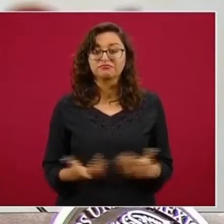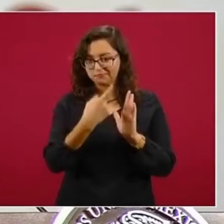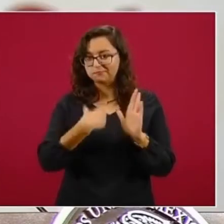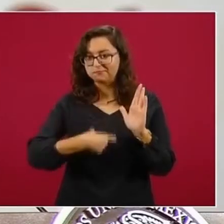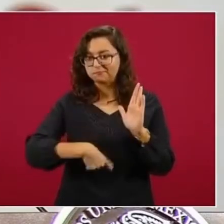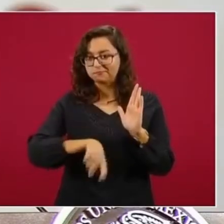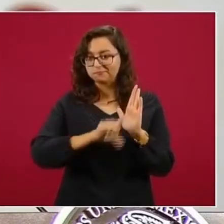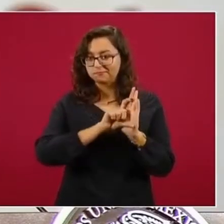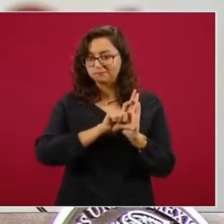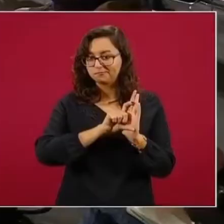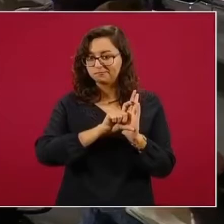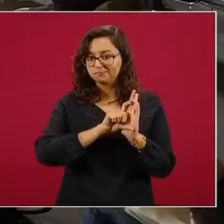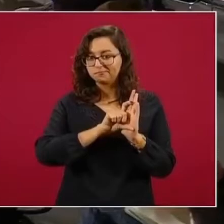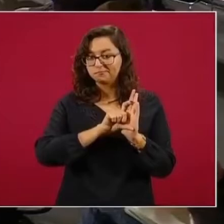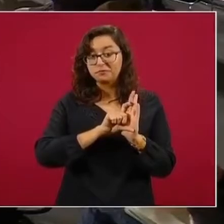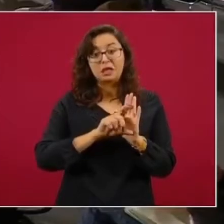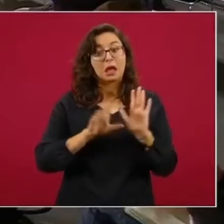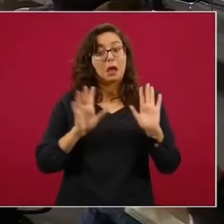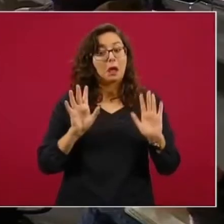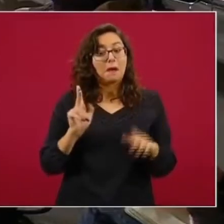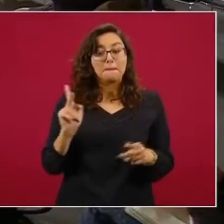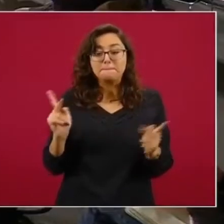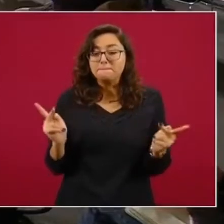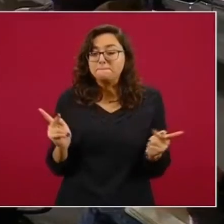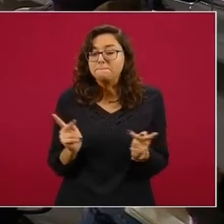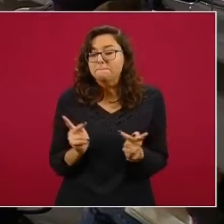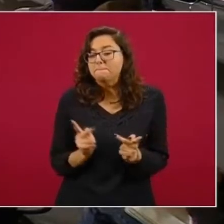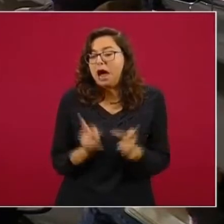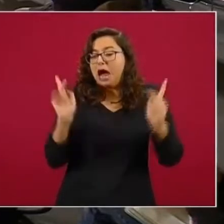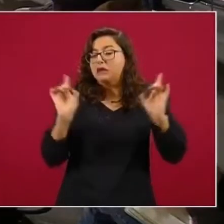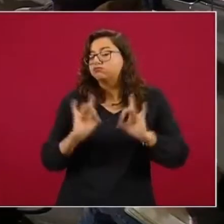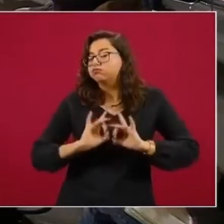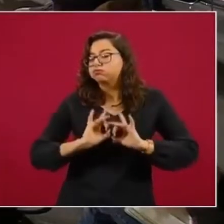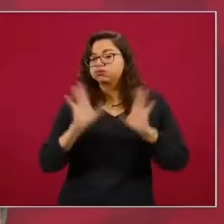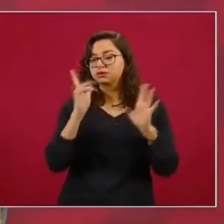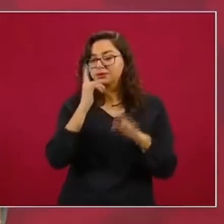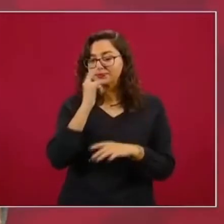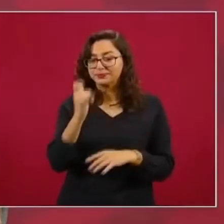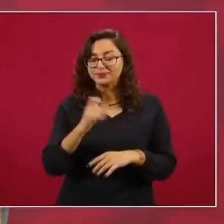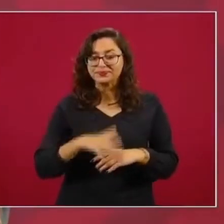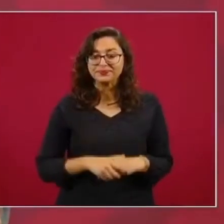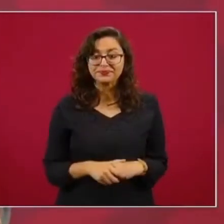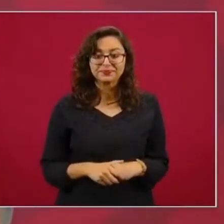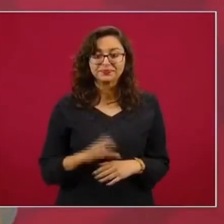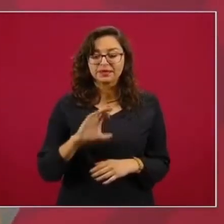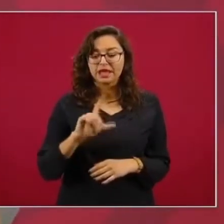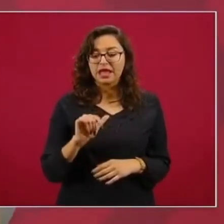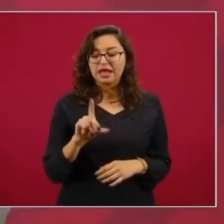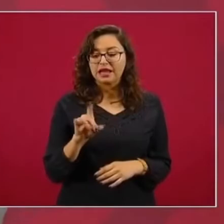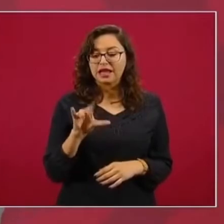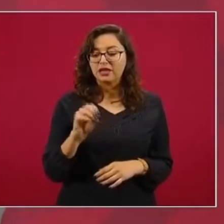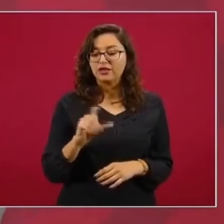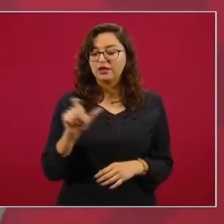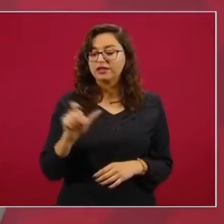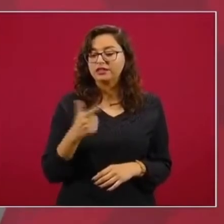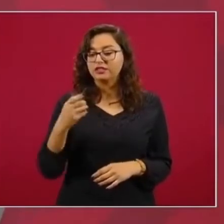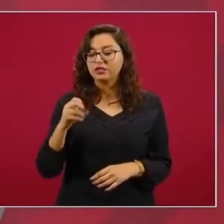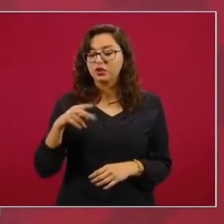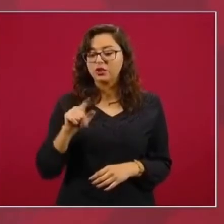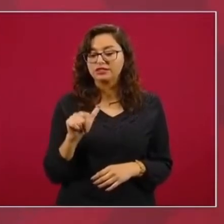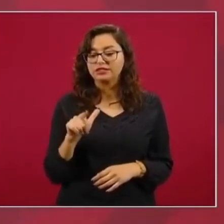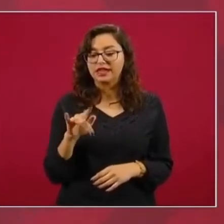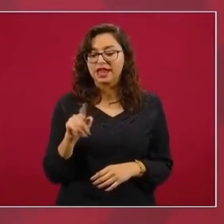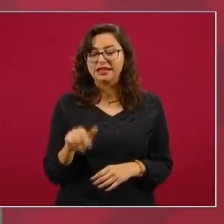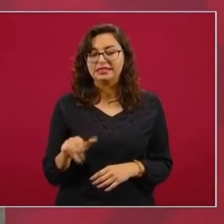logotipo, de pura coincidencia. Este es Claudio X González, hijo, que se lanzó